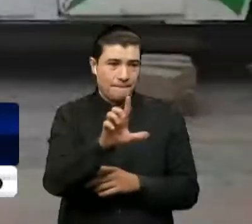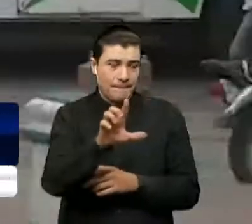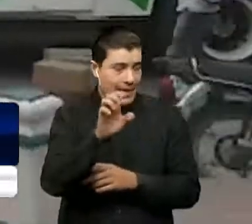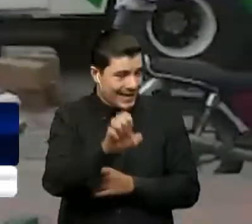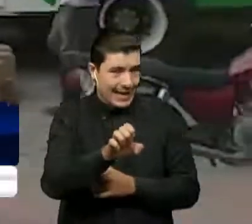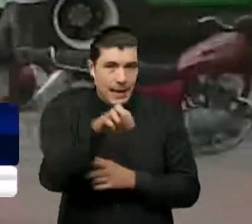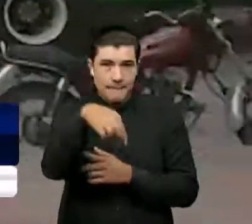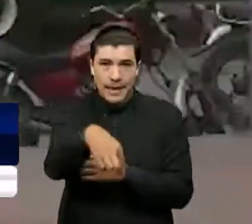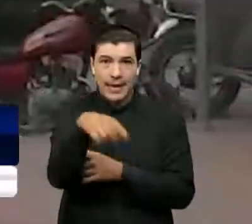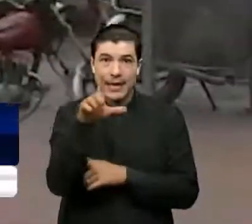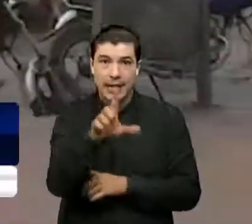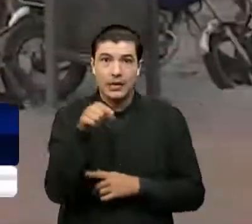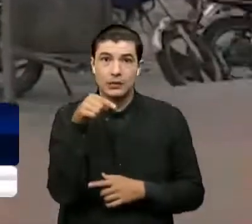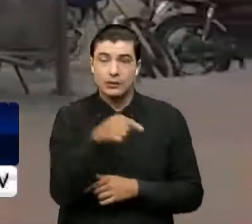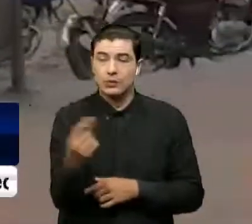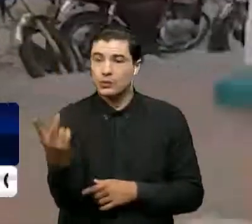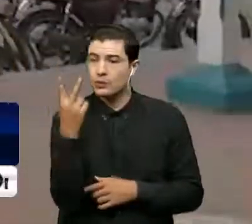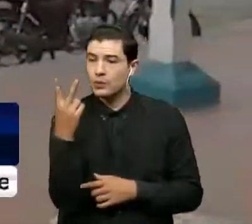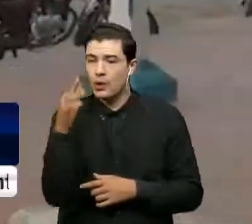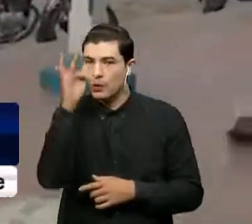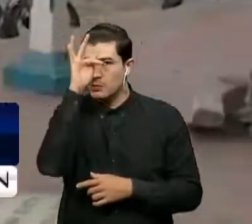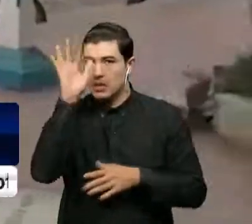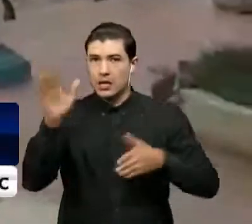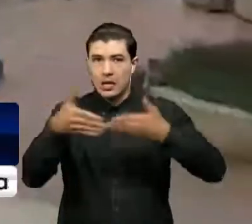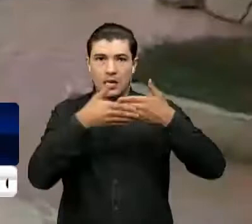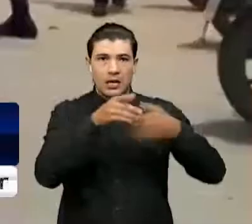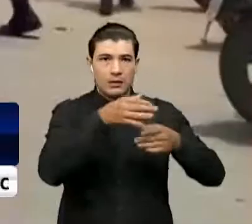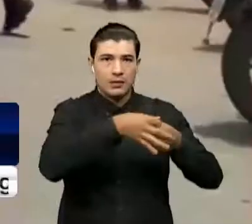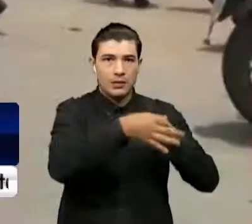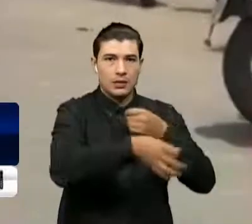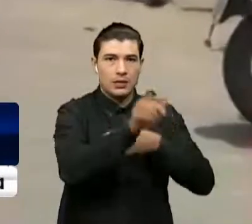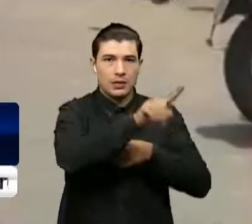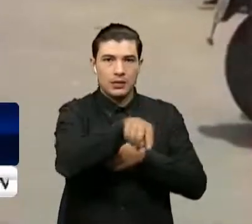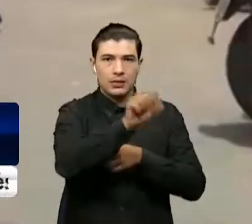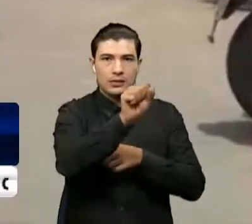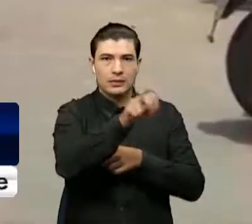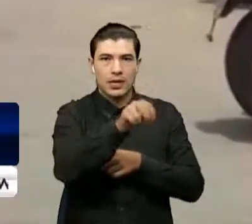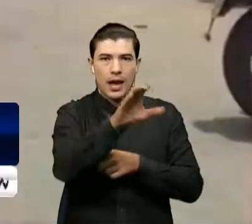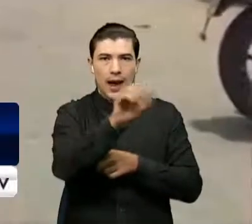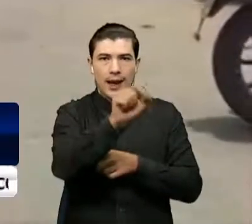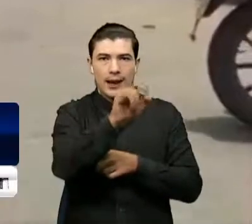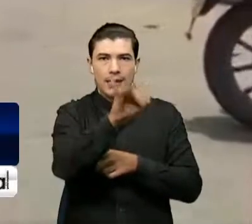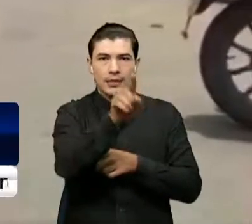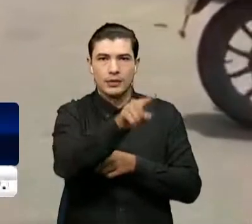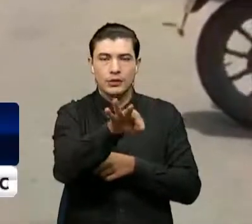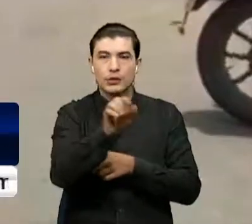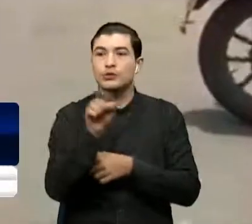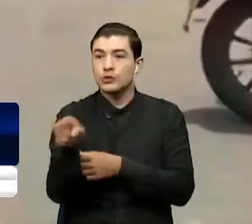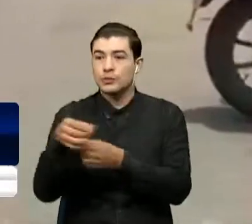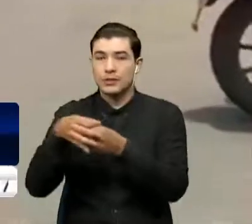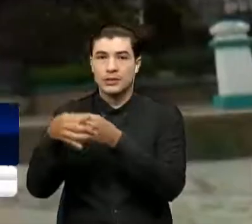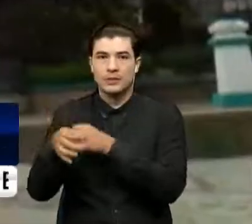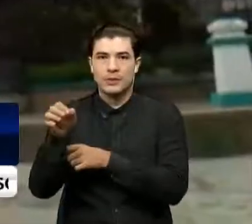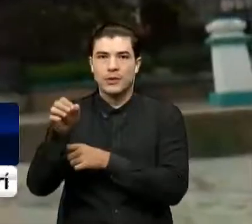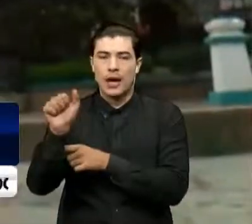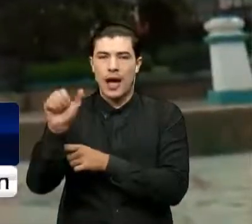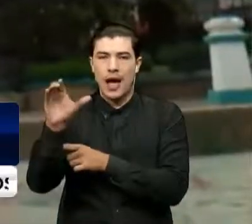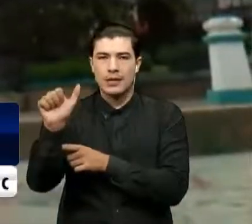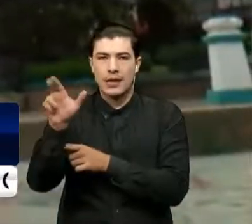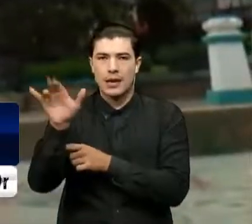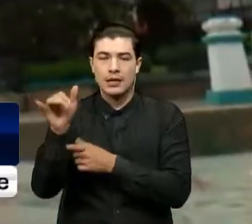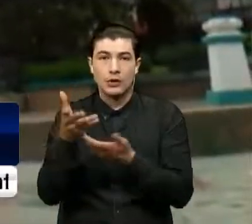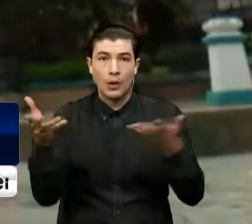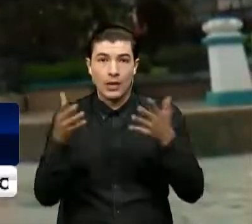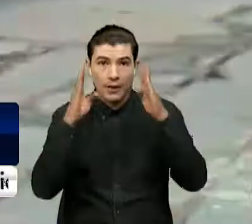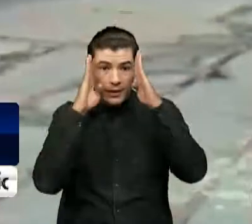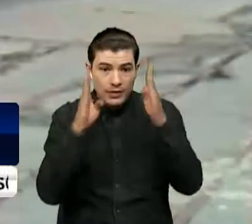serían dos hospitales cerrados el de san calixto y el del municipio de hacarí donde las urgencias se estarían atendiendo en las iglesias